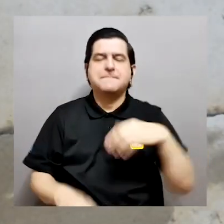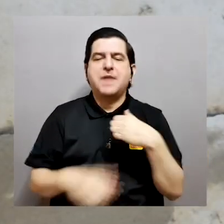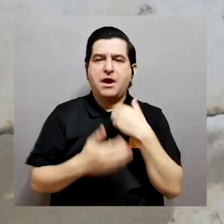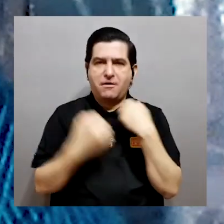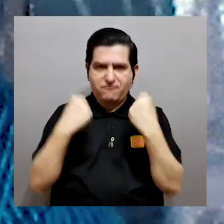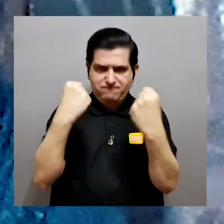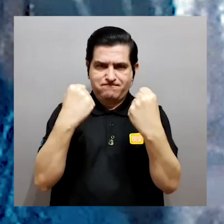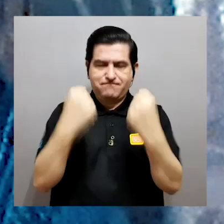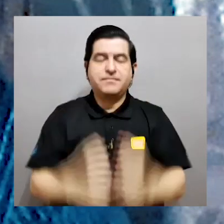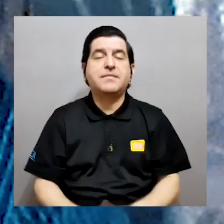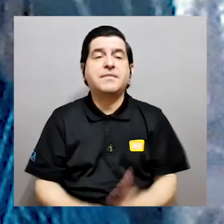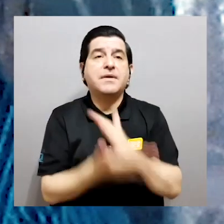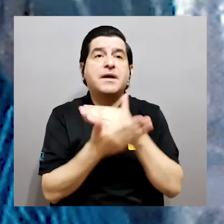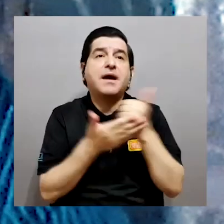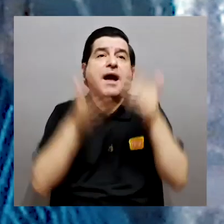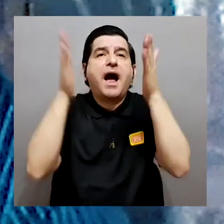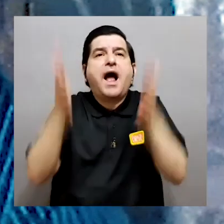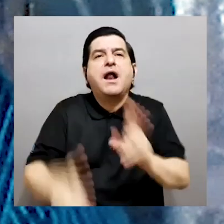IBM. Algunos dicen,